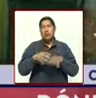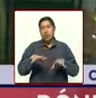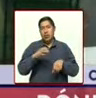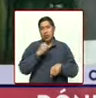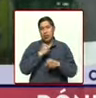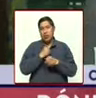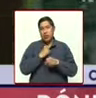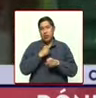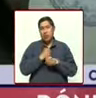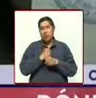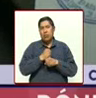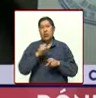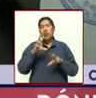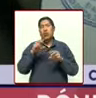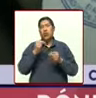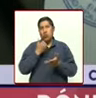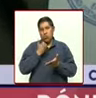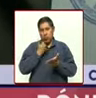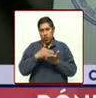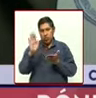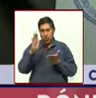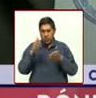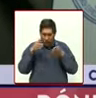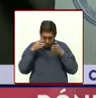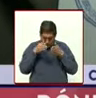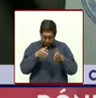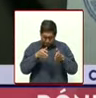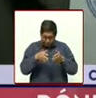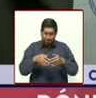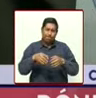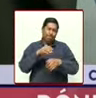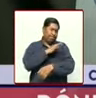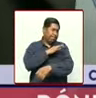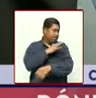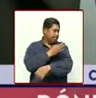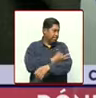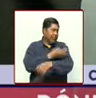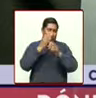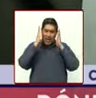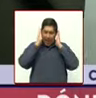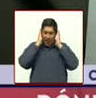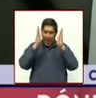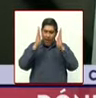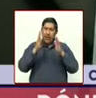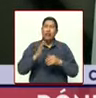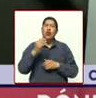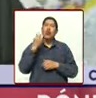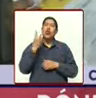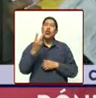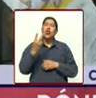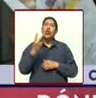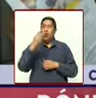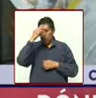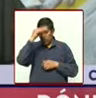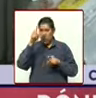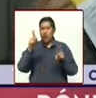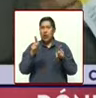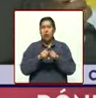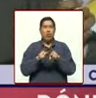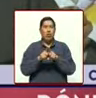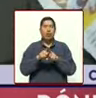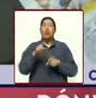las próximas horas no lo despiden. Ha concentrado su energía y sus fuerzas en atender a los dos hermanitos